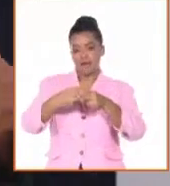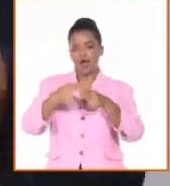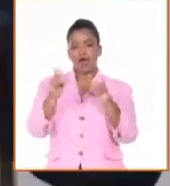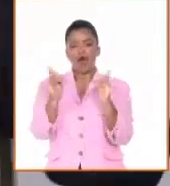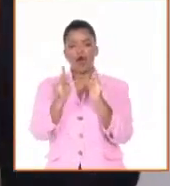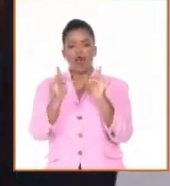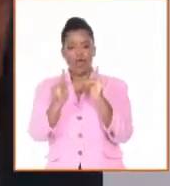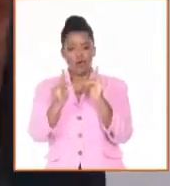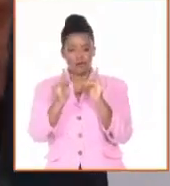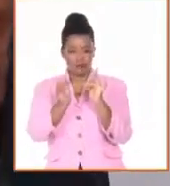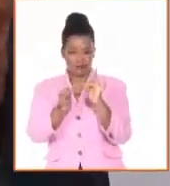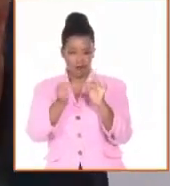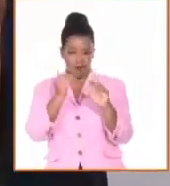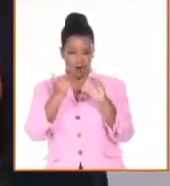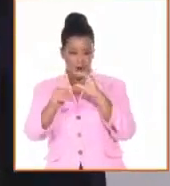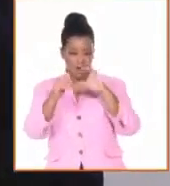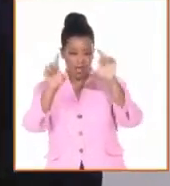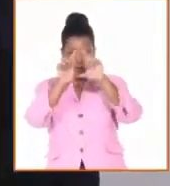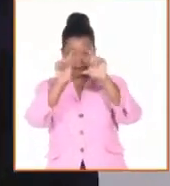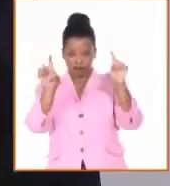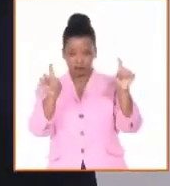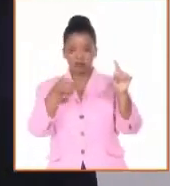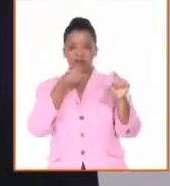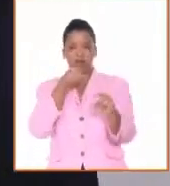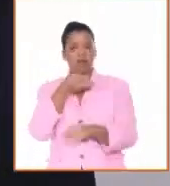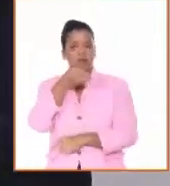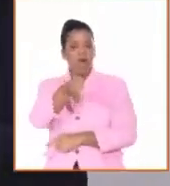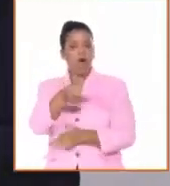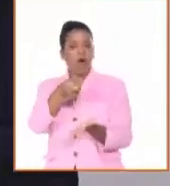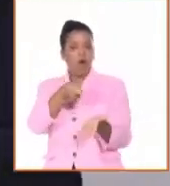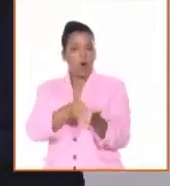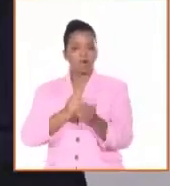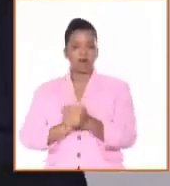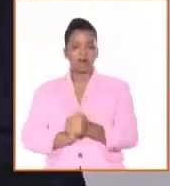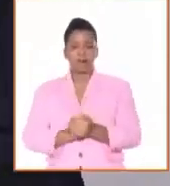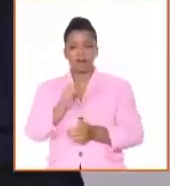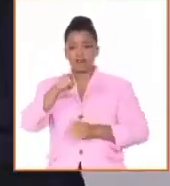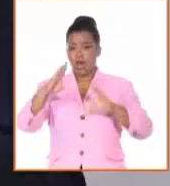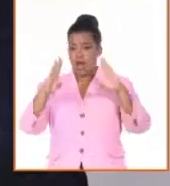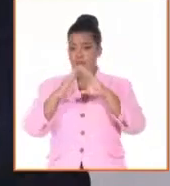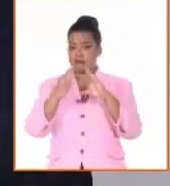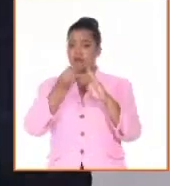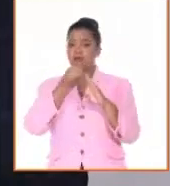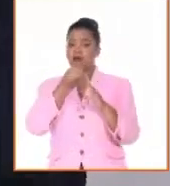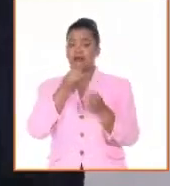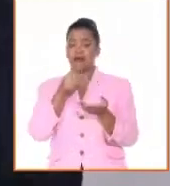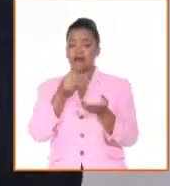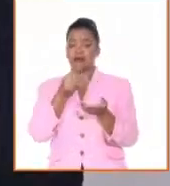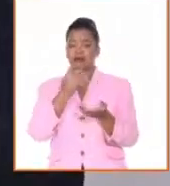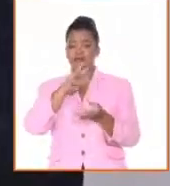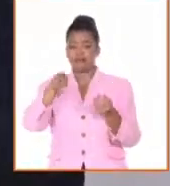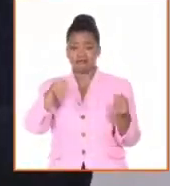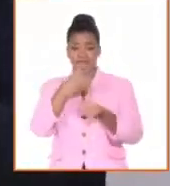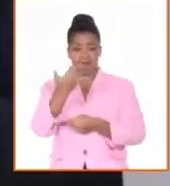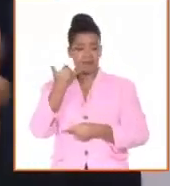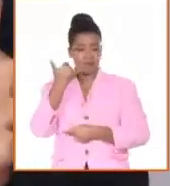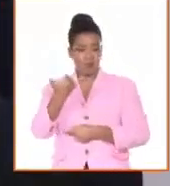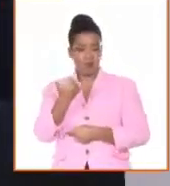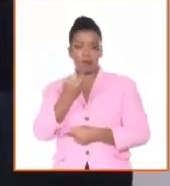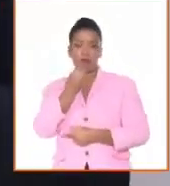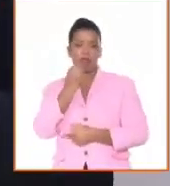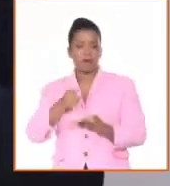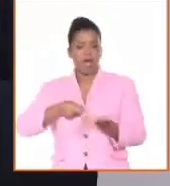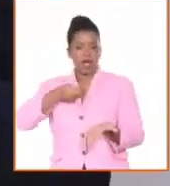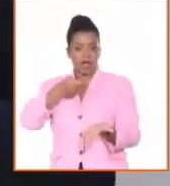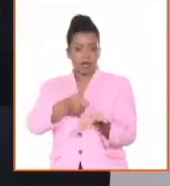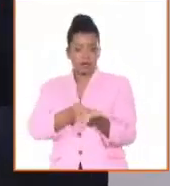virtual las personas de su casa lo pueden obtener a través de hoy pueden pagarlo a través de transferir y si no existen esas